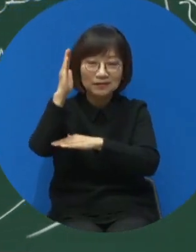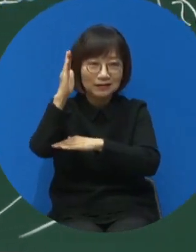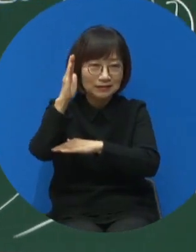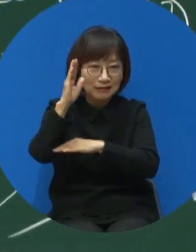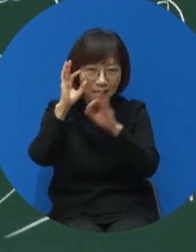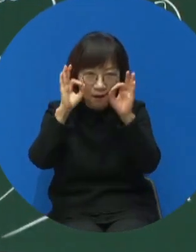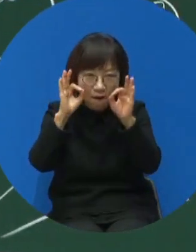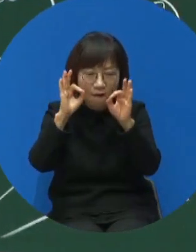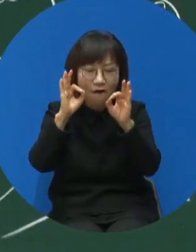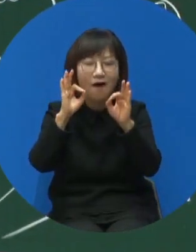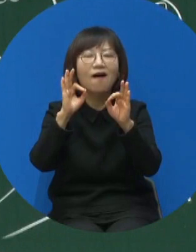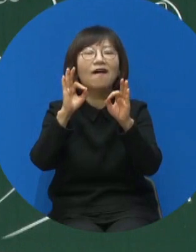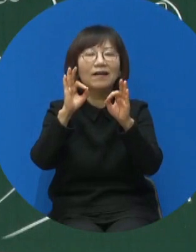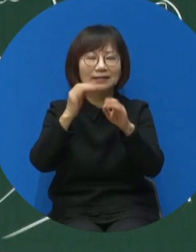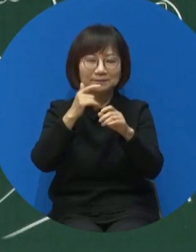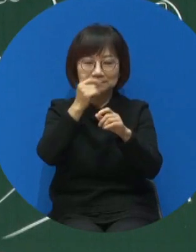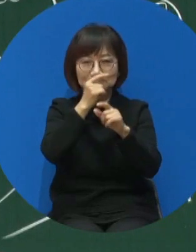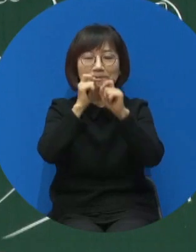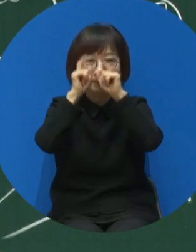respuestas